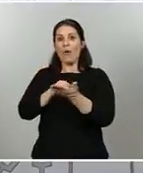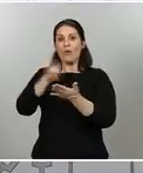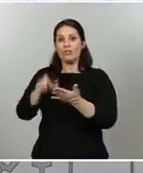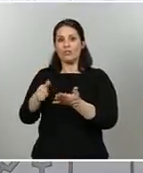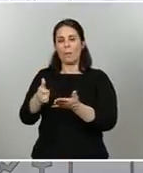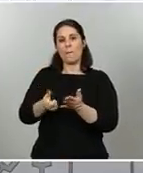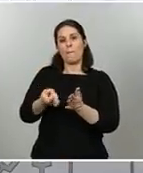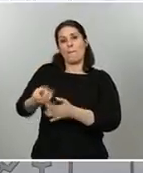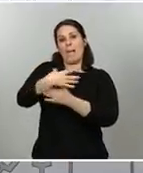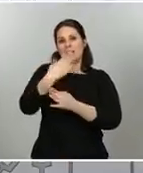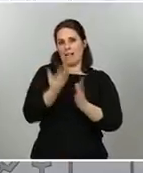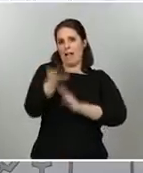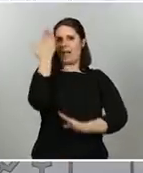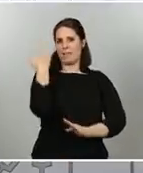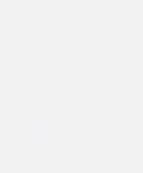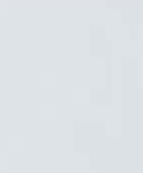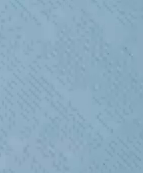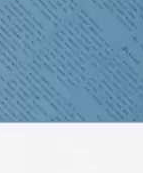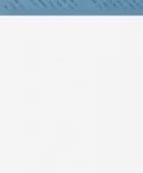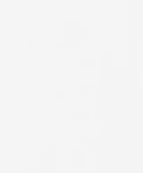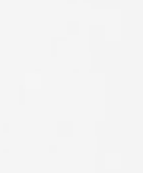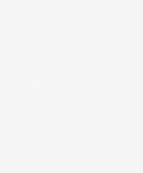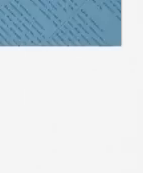va evolucionando la alza cada día